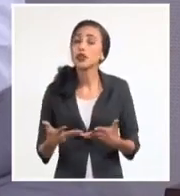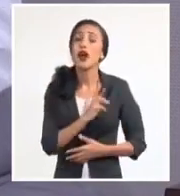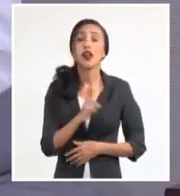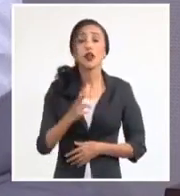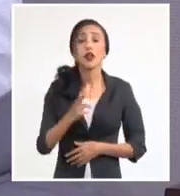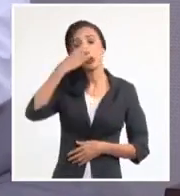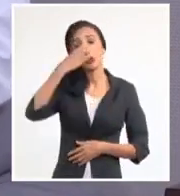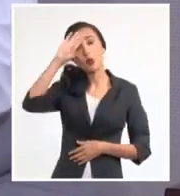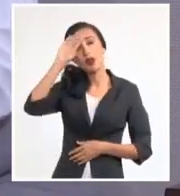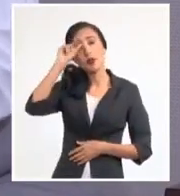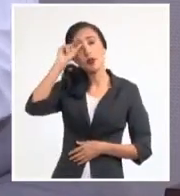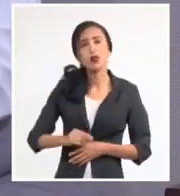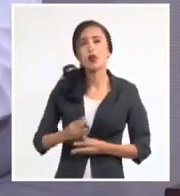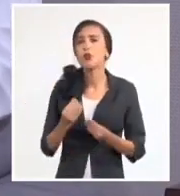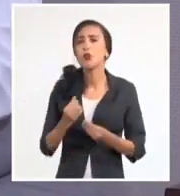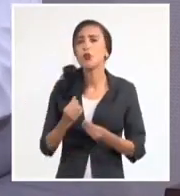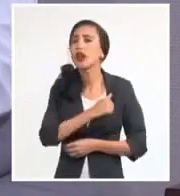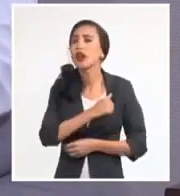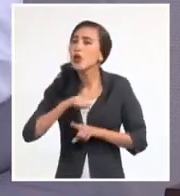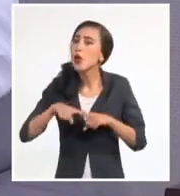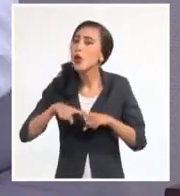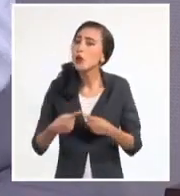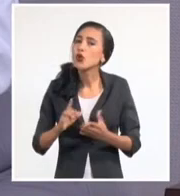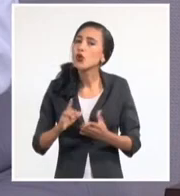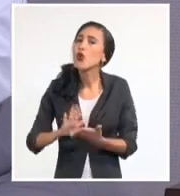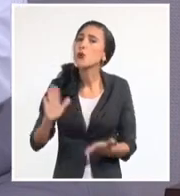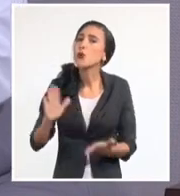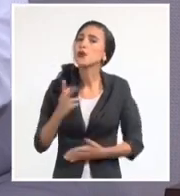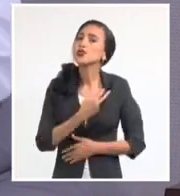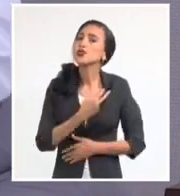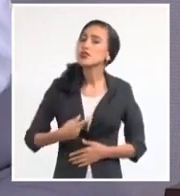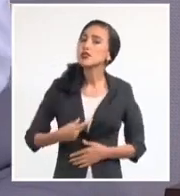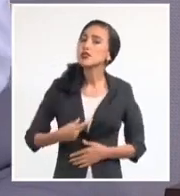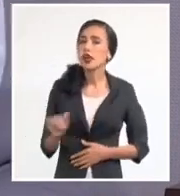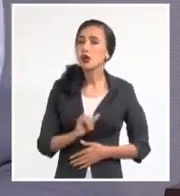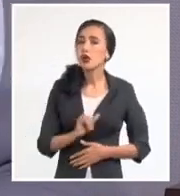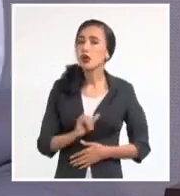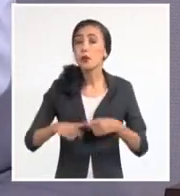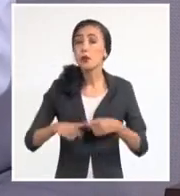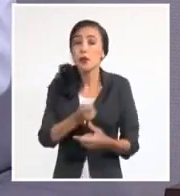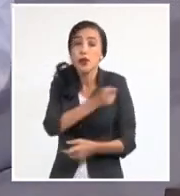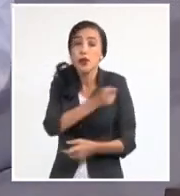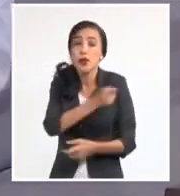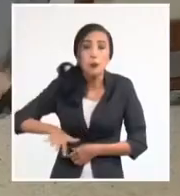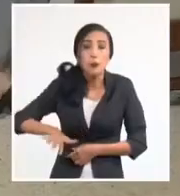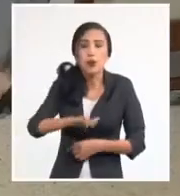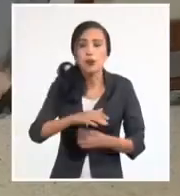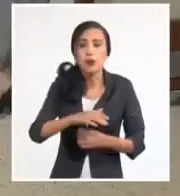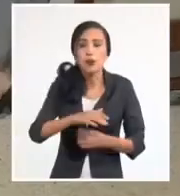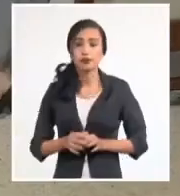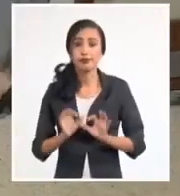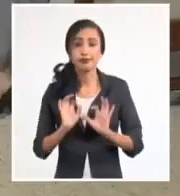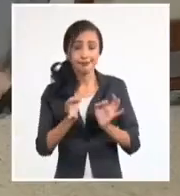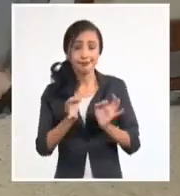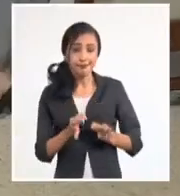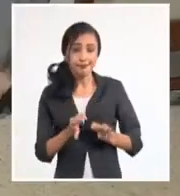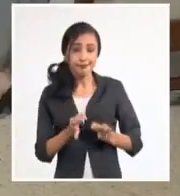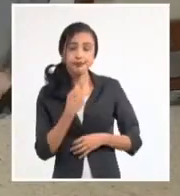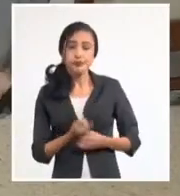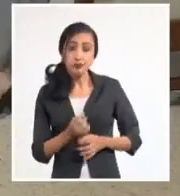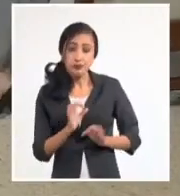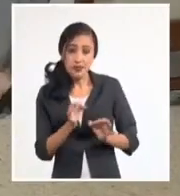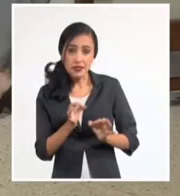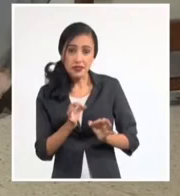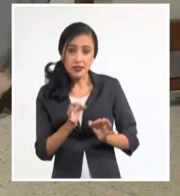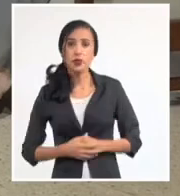hombre muy querido, justamente por ese compromiso, esa sensibilidad por el pueblo. Así, Alina Abdiel, y